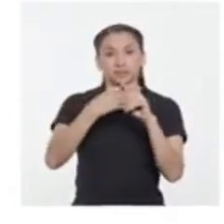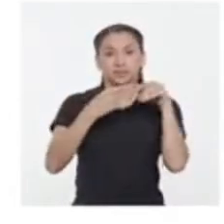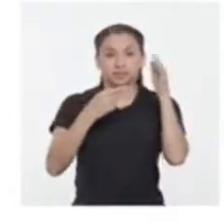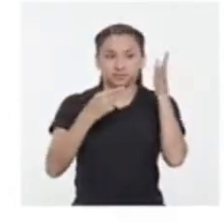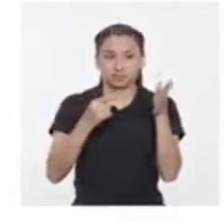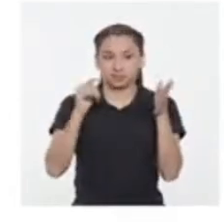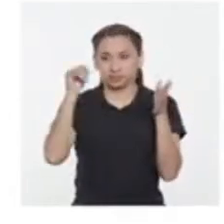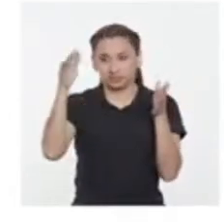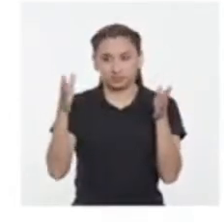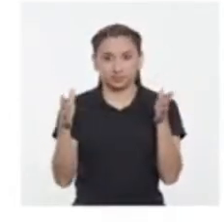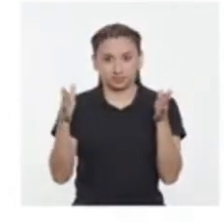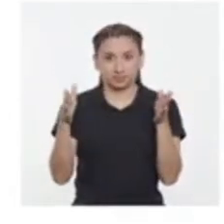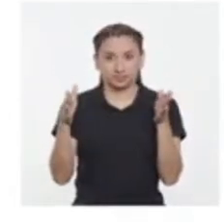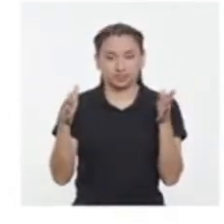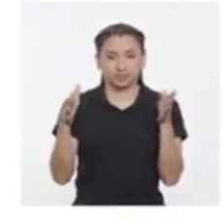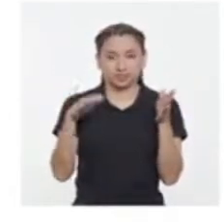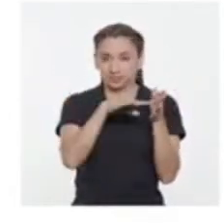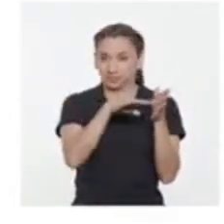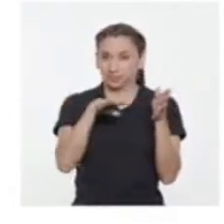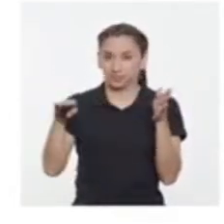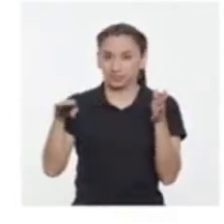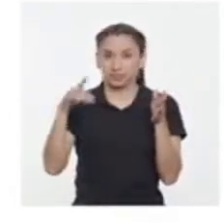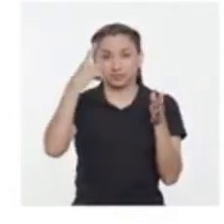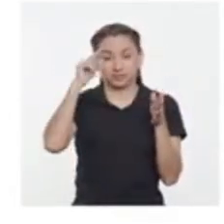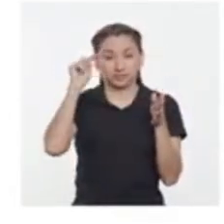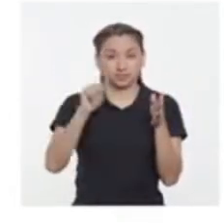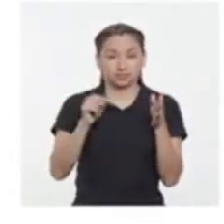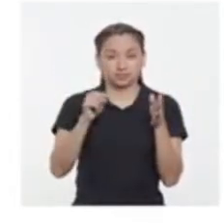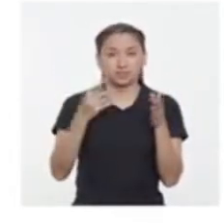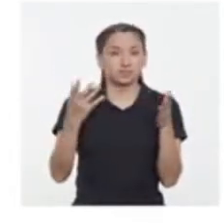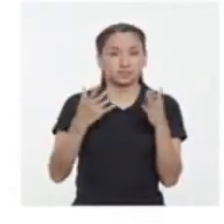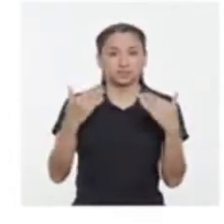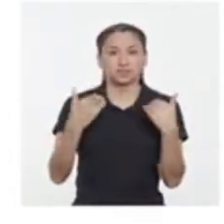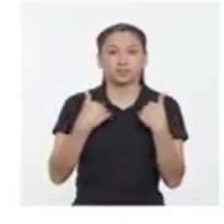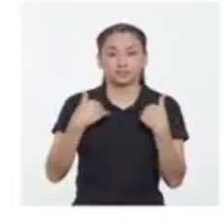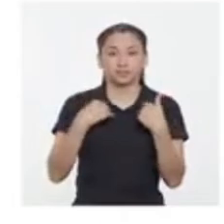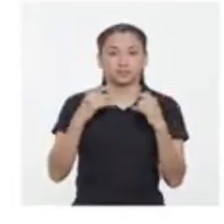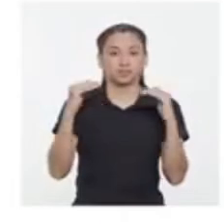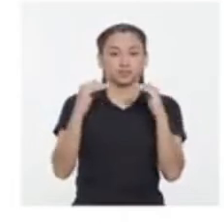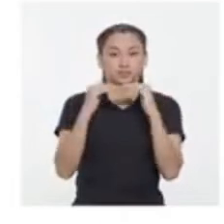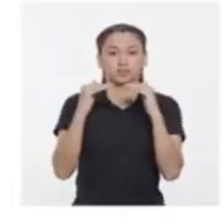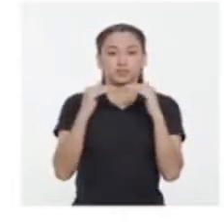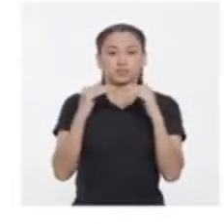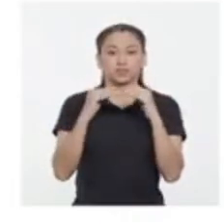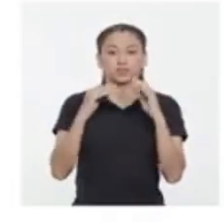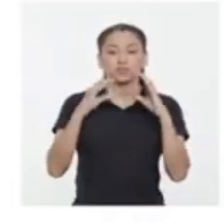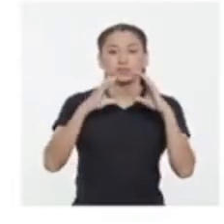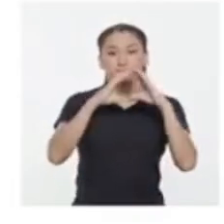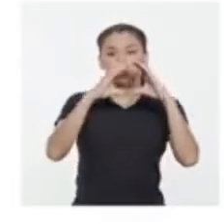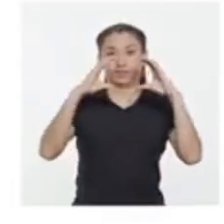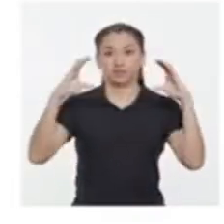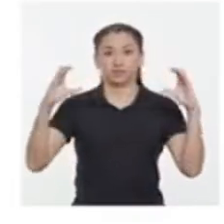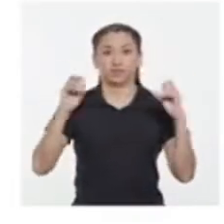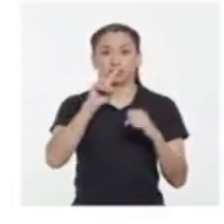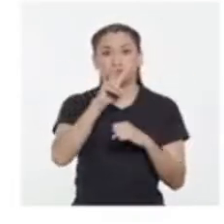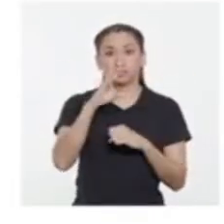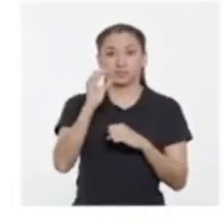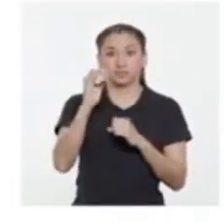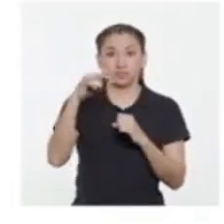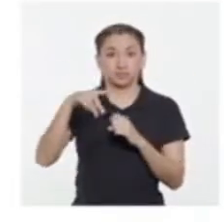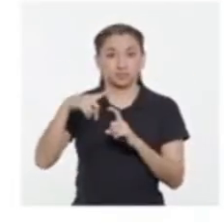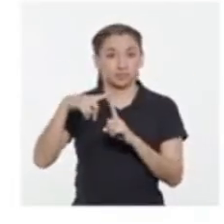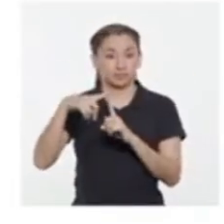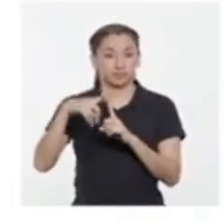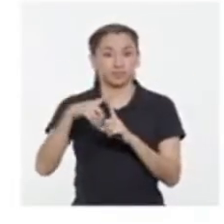del área lateral más el área de las bases. Para ello, el cilindro tiene una altura igual al largo del terreno de